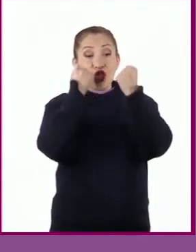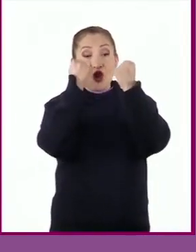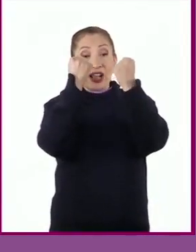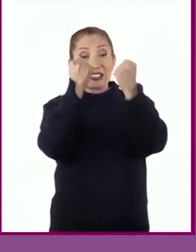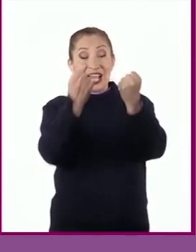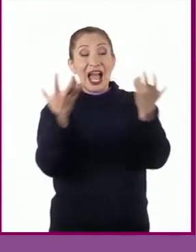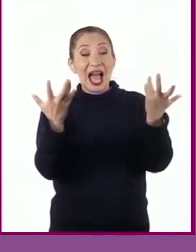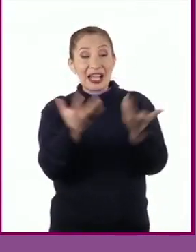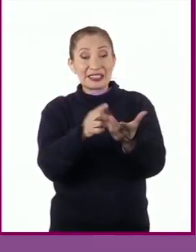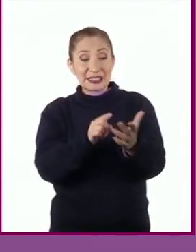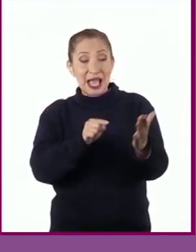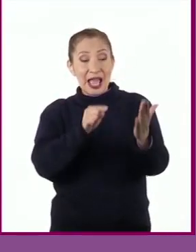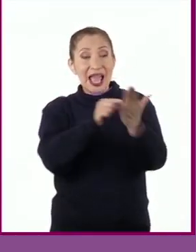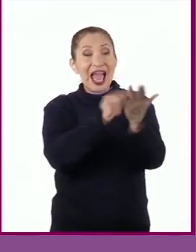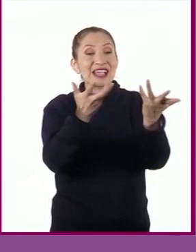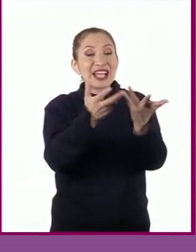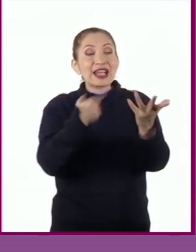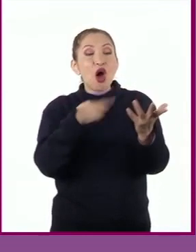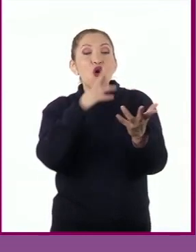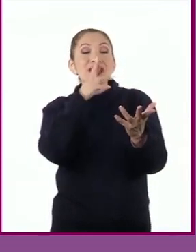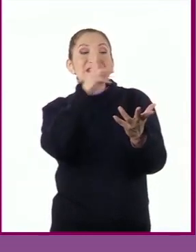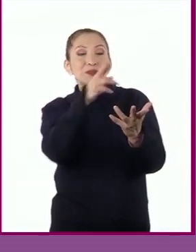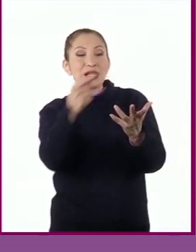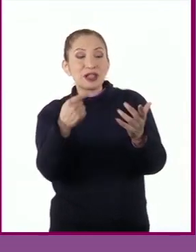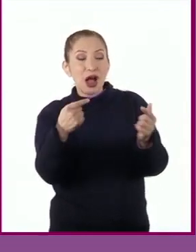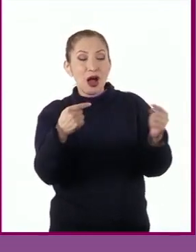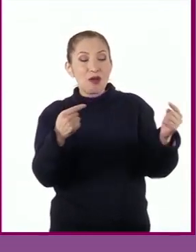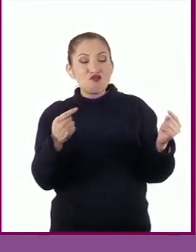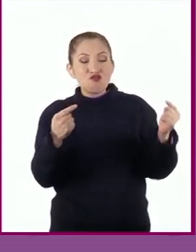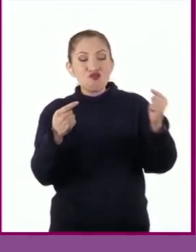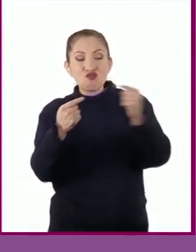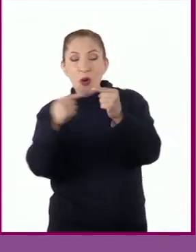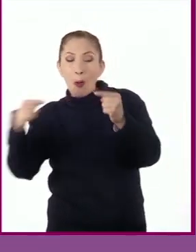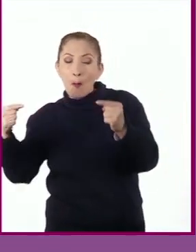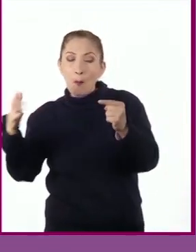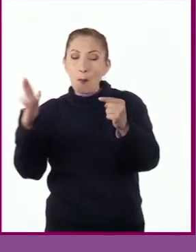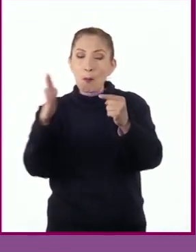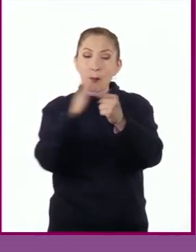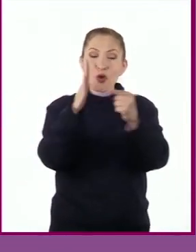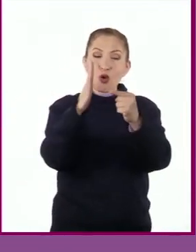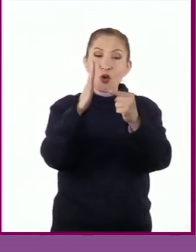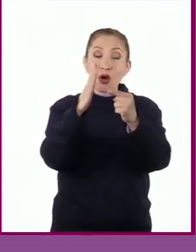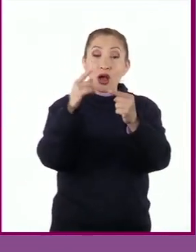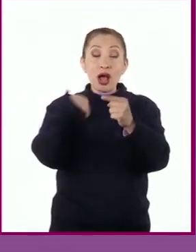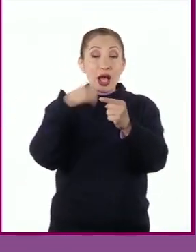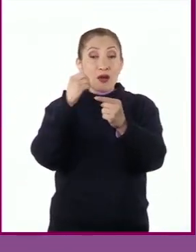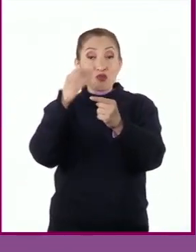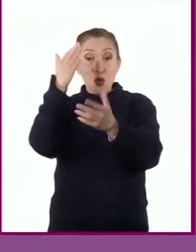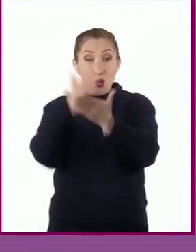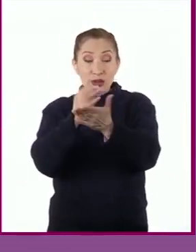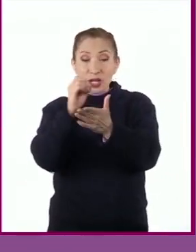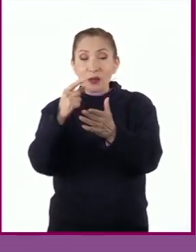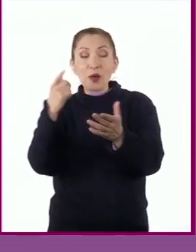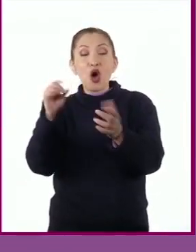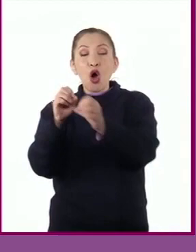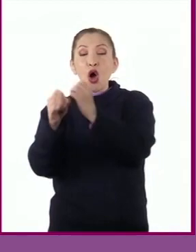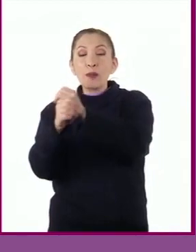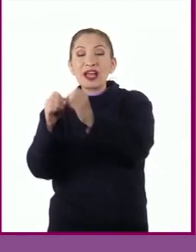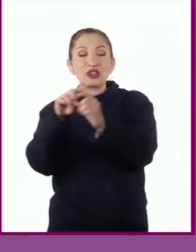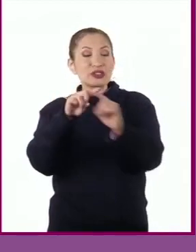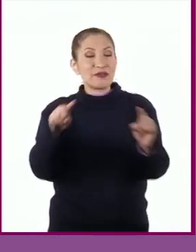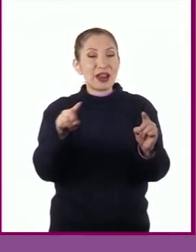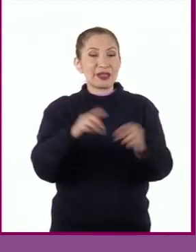acción y reacción, aunque tienen igual magnitud y sentidos opuestos, no se anulan, pues actúan sobre cuerpos